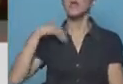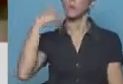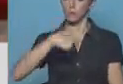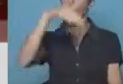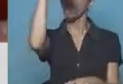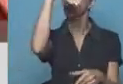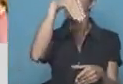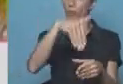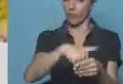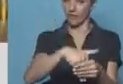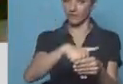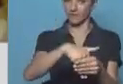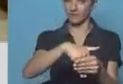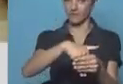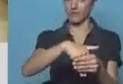ciudadano.